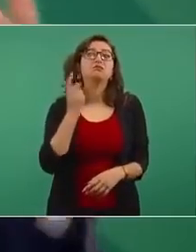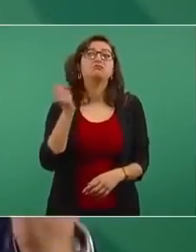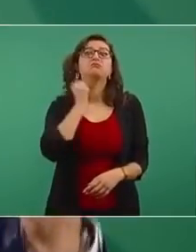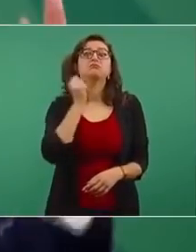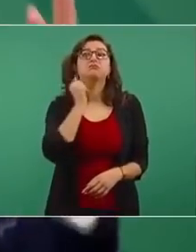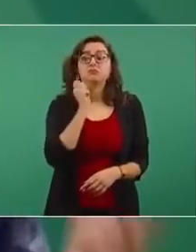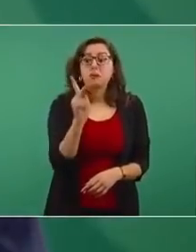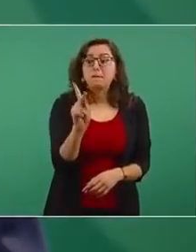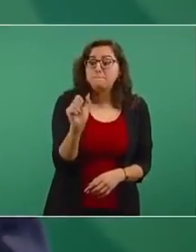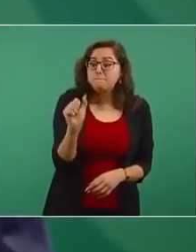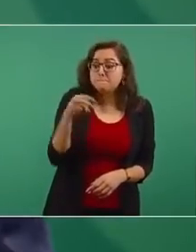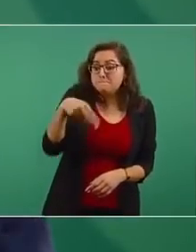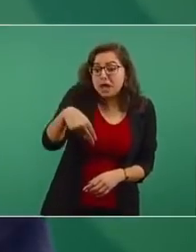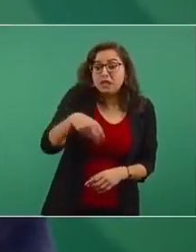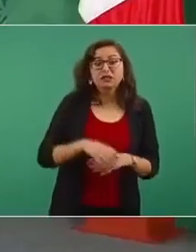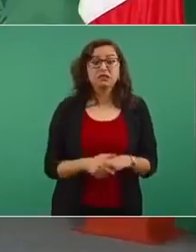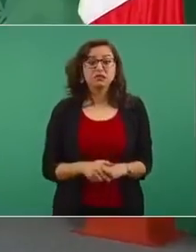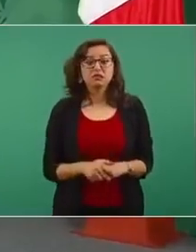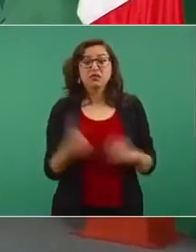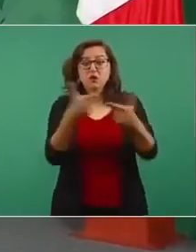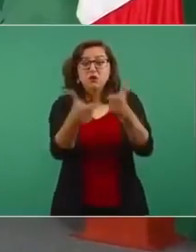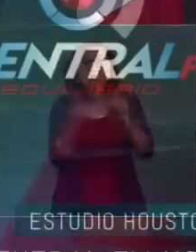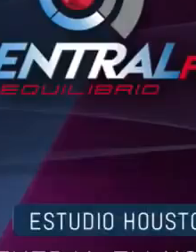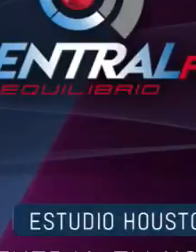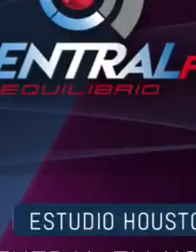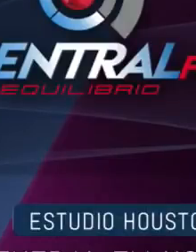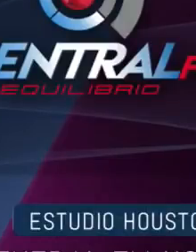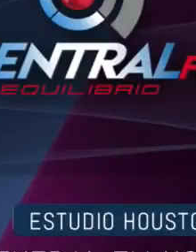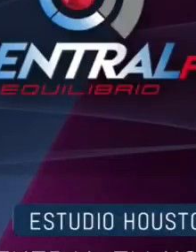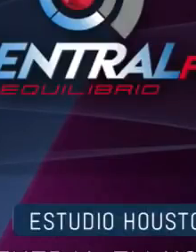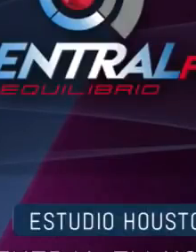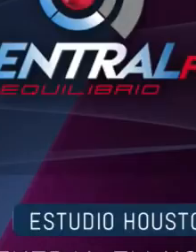No estoy inventando nada.